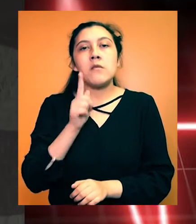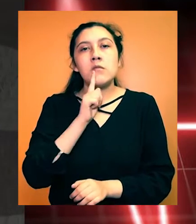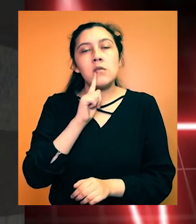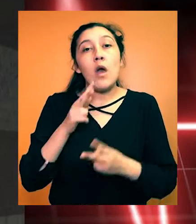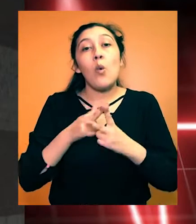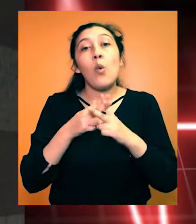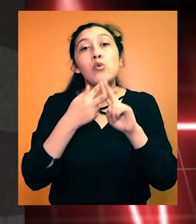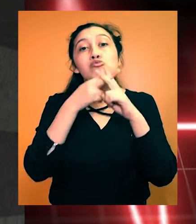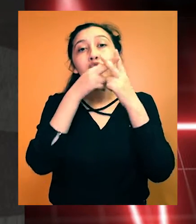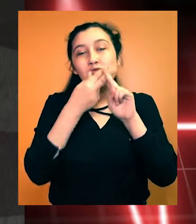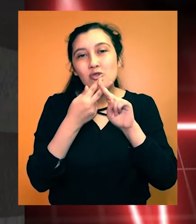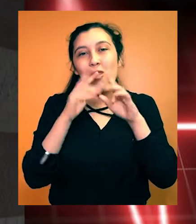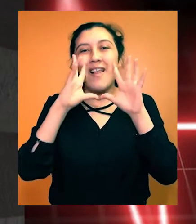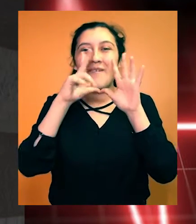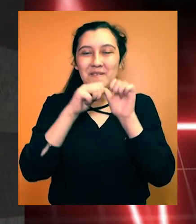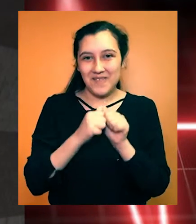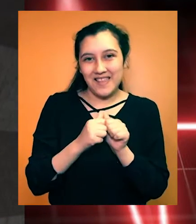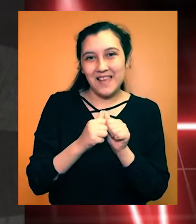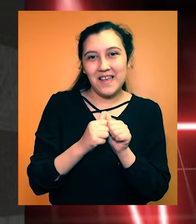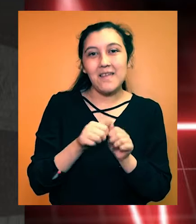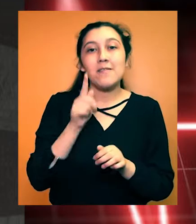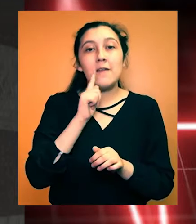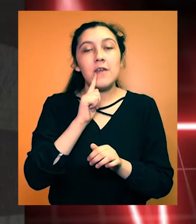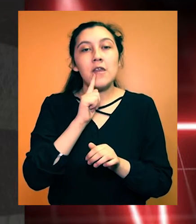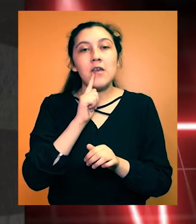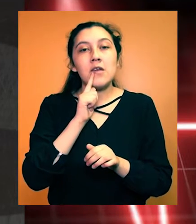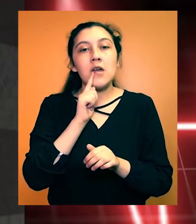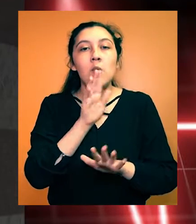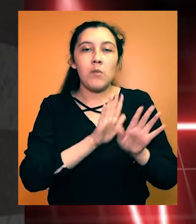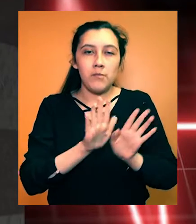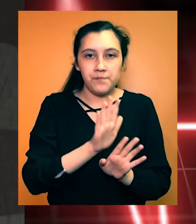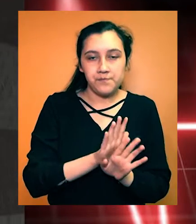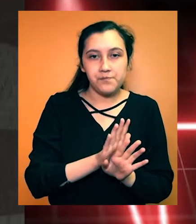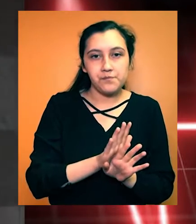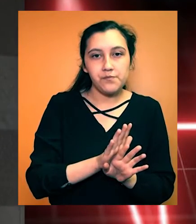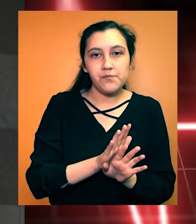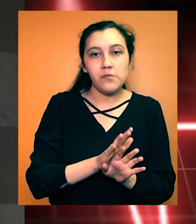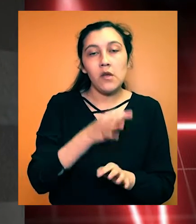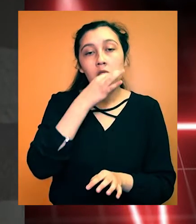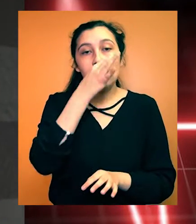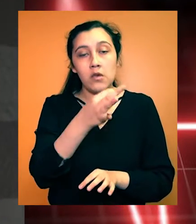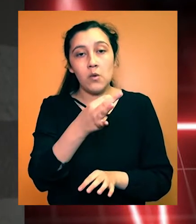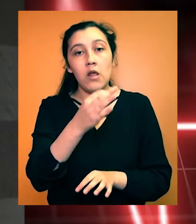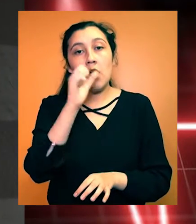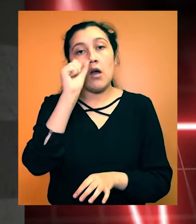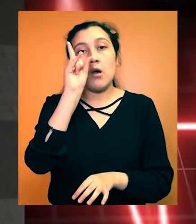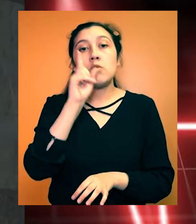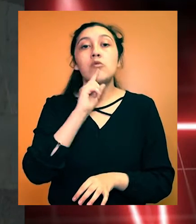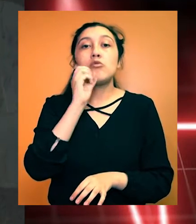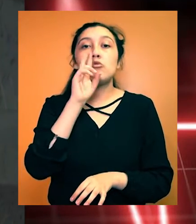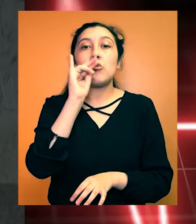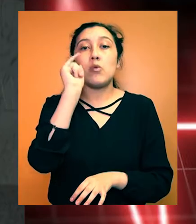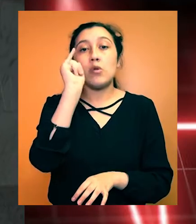tener algo sólido donde tú como familia puedes tener y tener una seguridad que es tu casa. El dirigente llamó a las